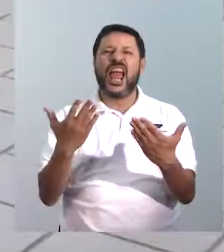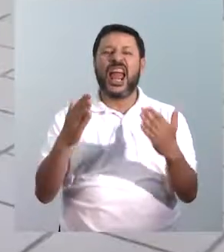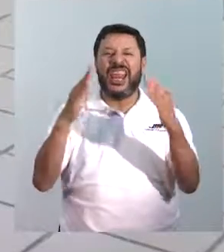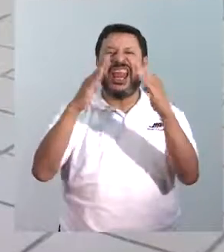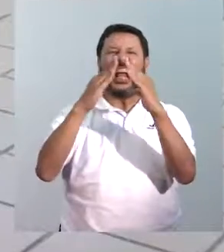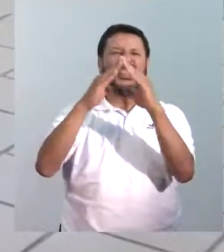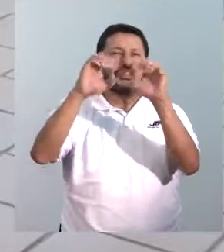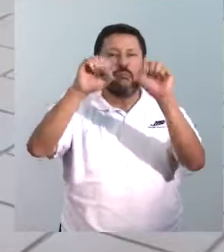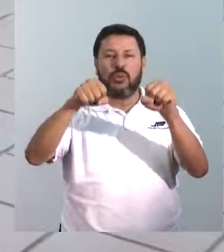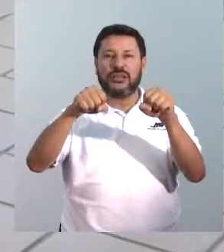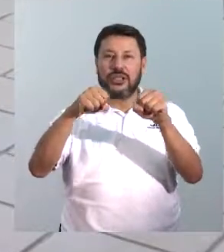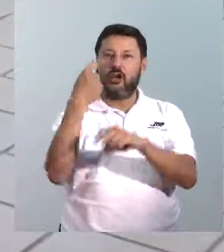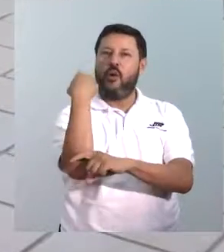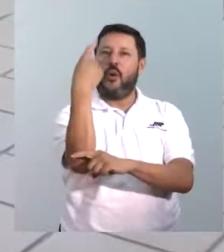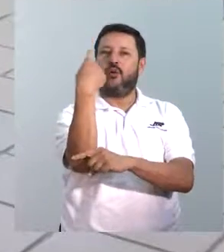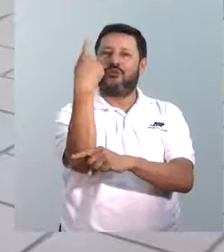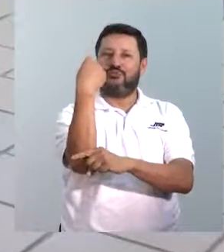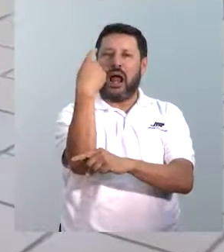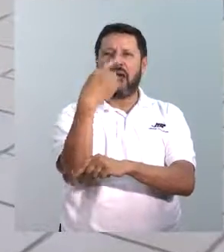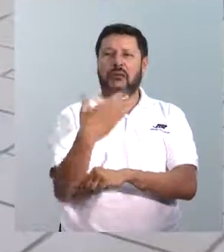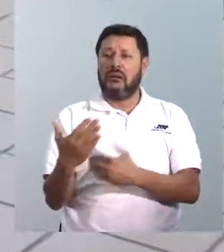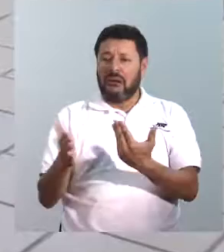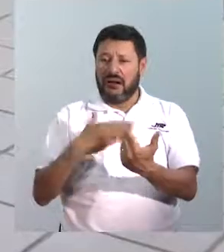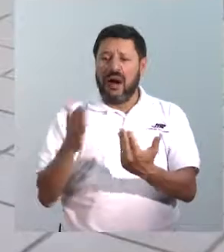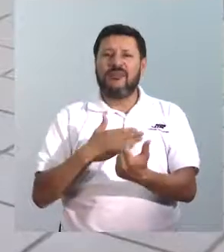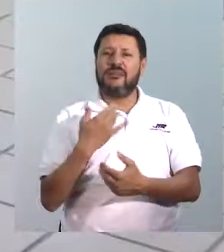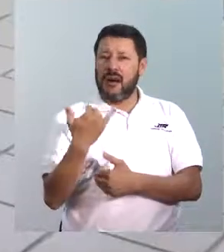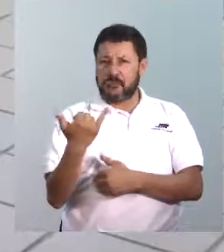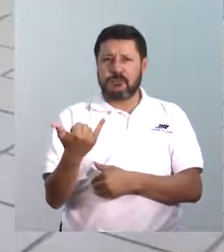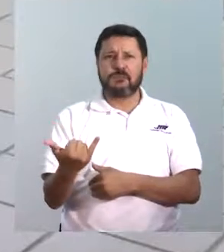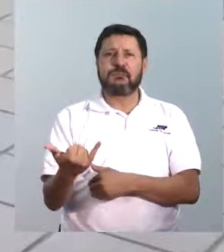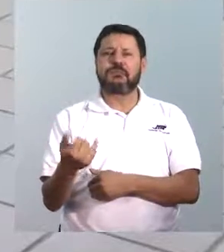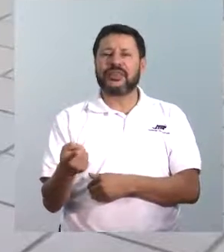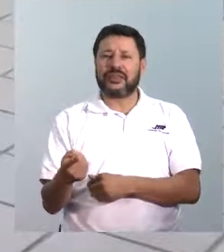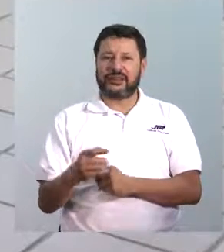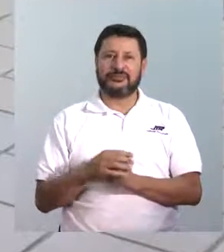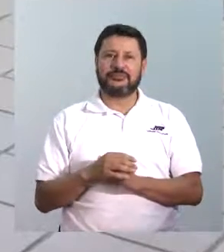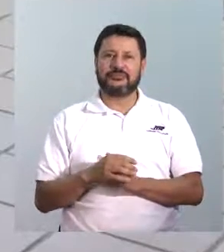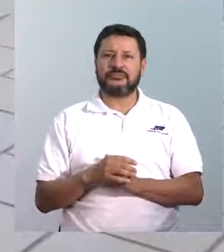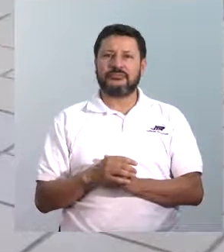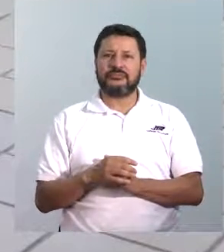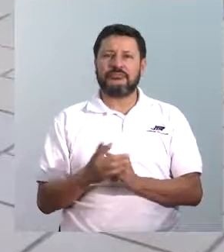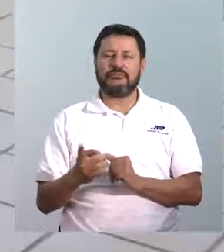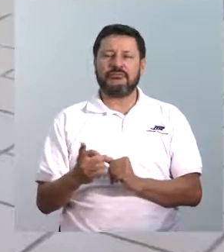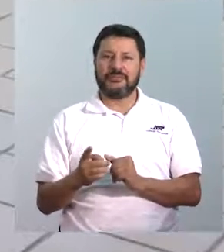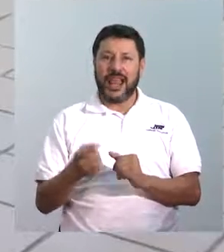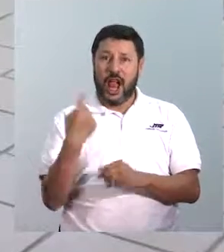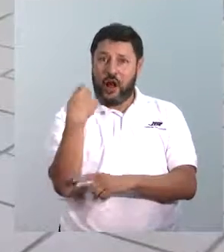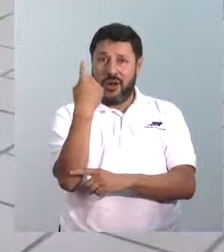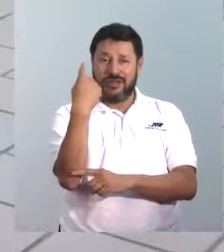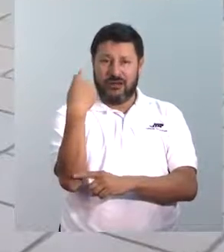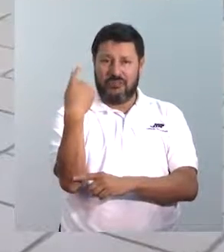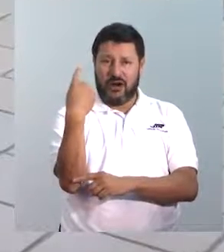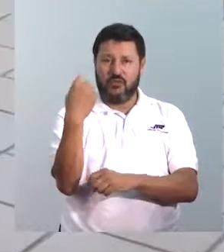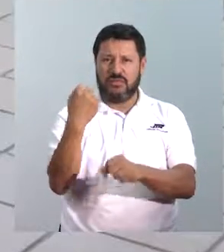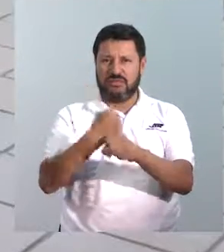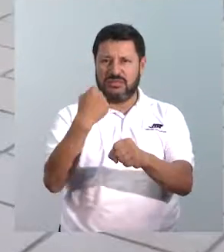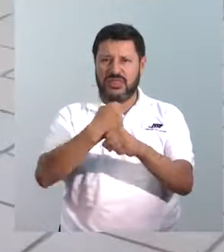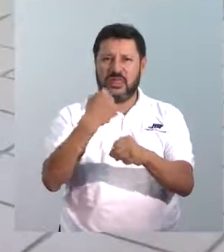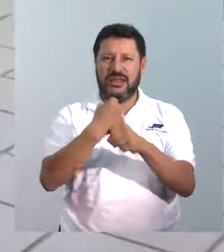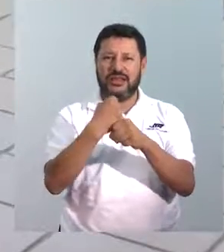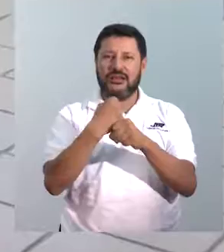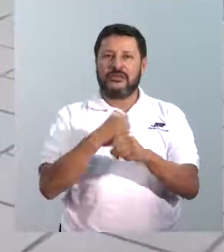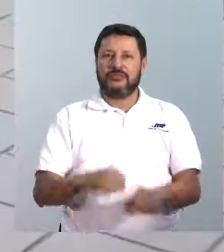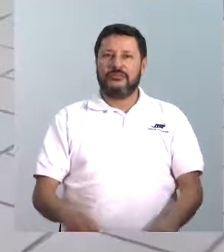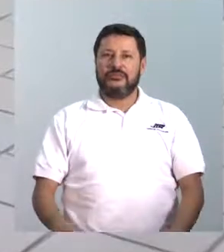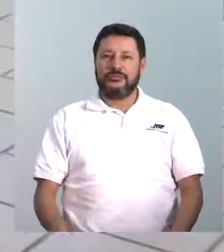Para trabajar en casa podemos hacerlo con un bastón, que es un material de uso cotidiano en casa, ¿cierto? Con este bastón